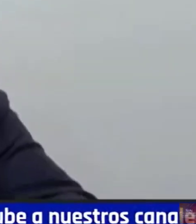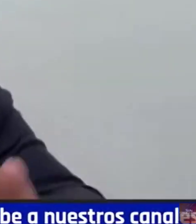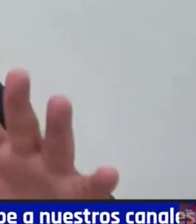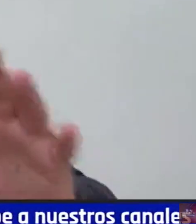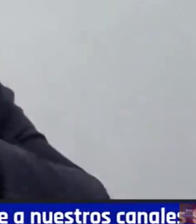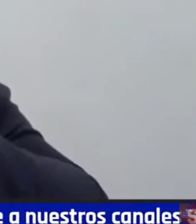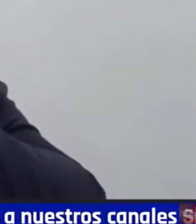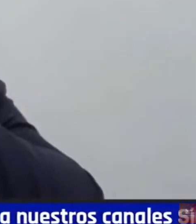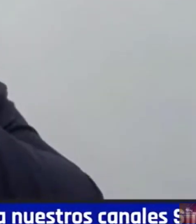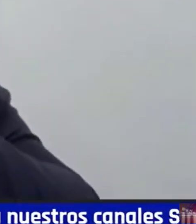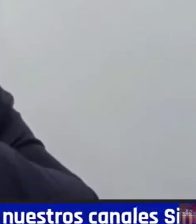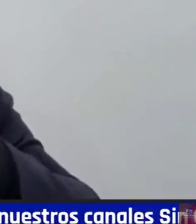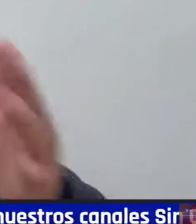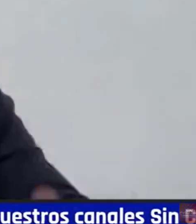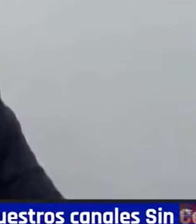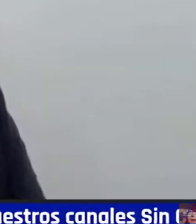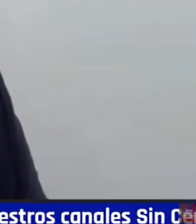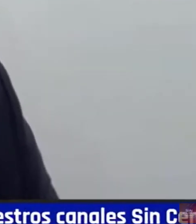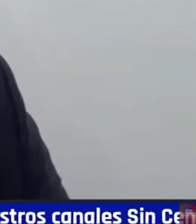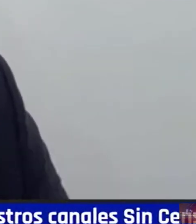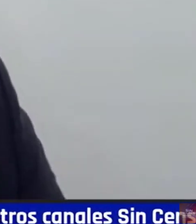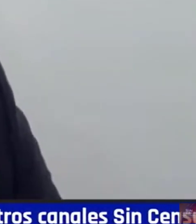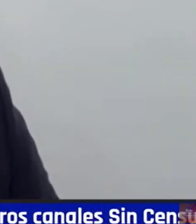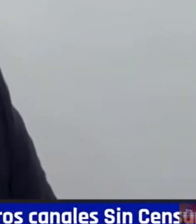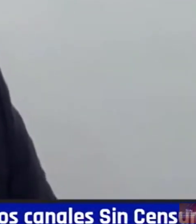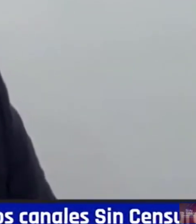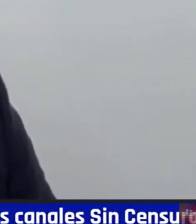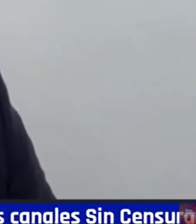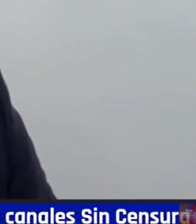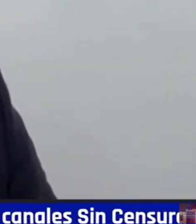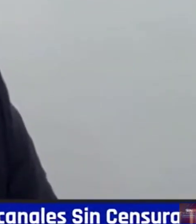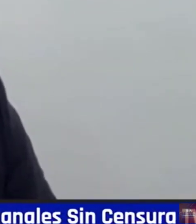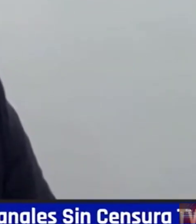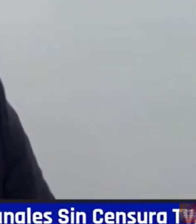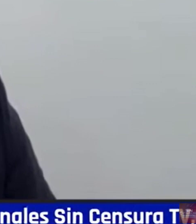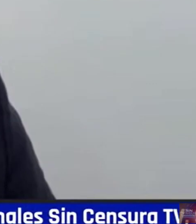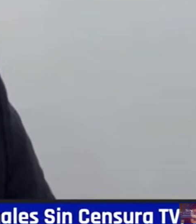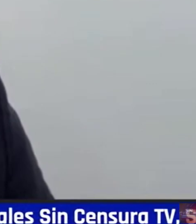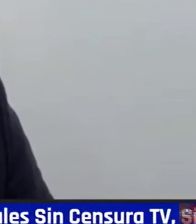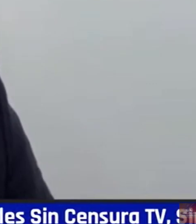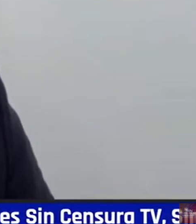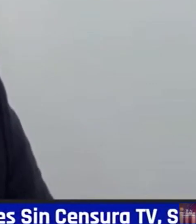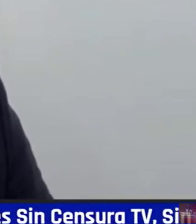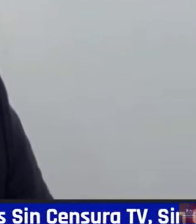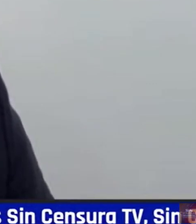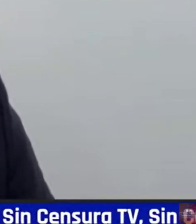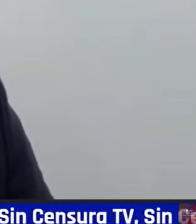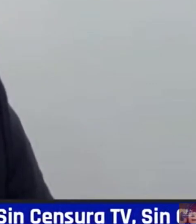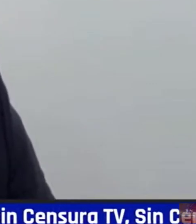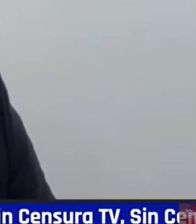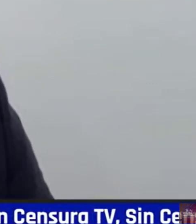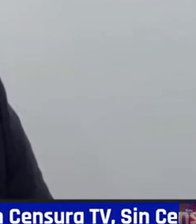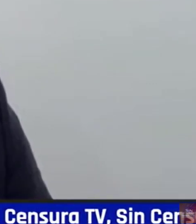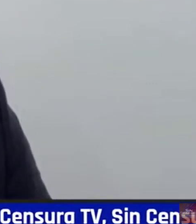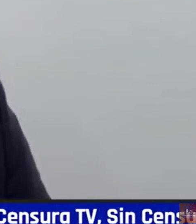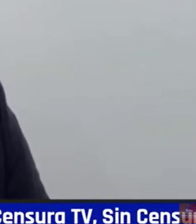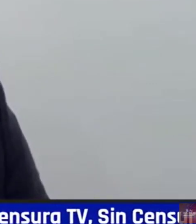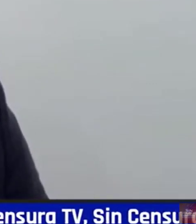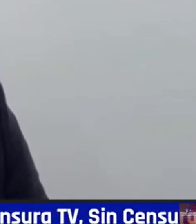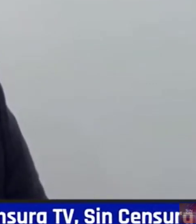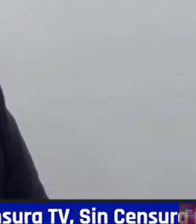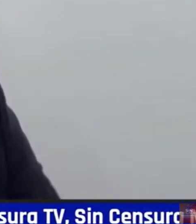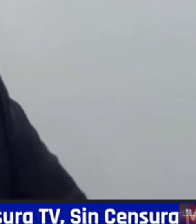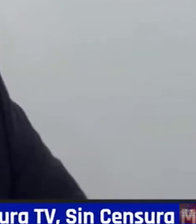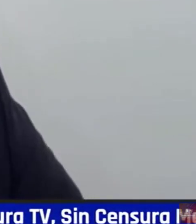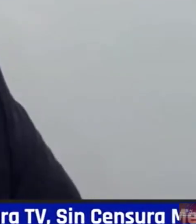fue, que es falso y que se le atribuye a Loret de Mola. Pero bueno, hoy el presidente llamó ultraderechista